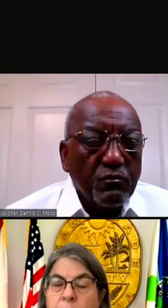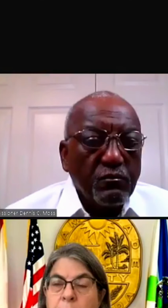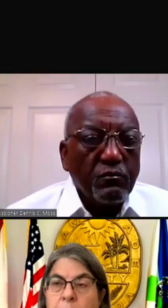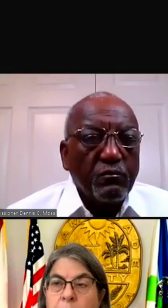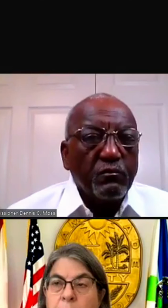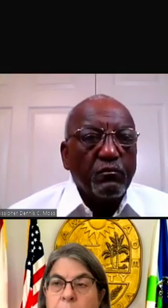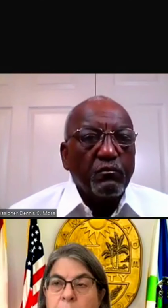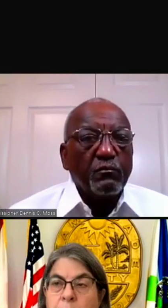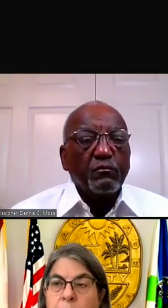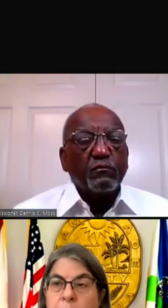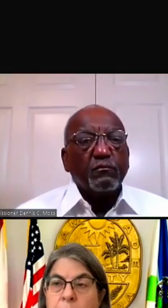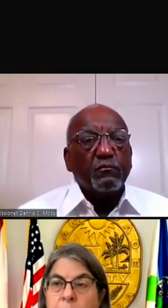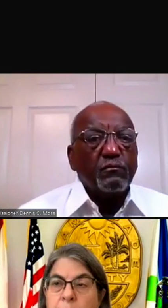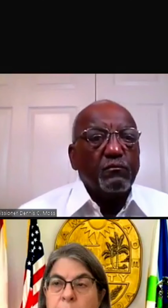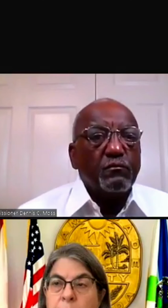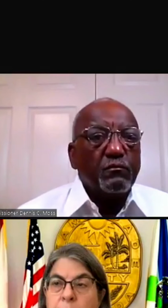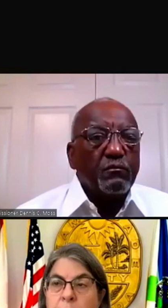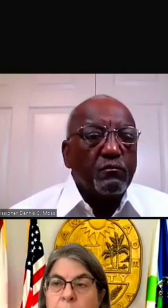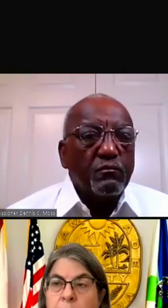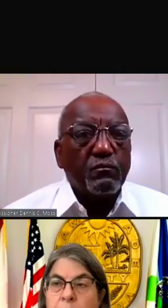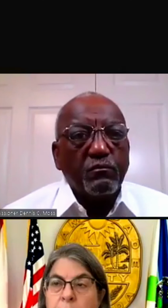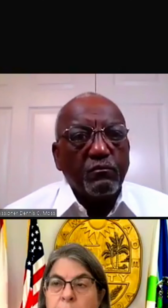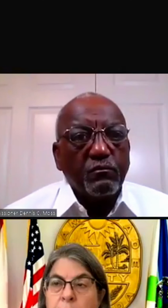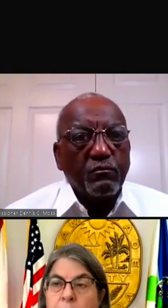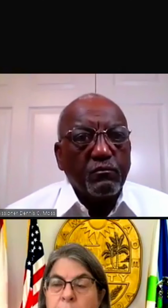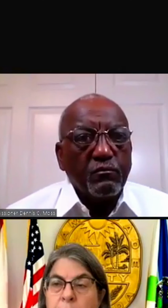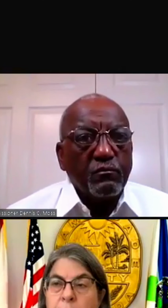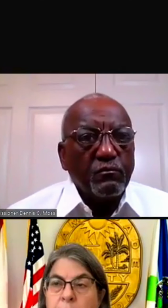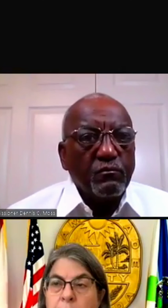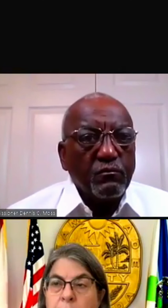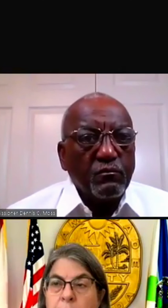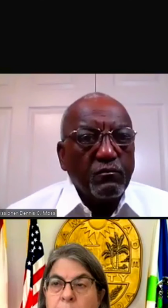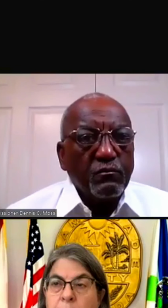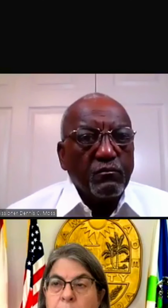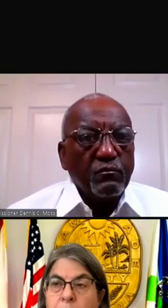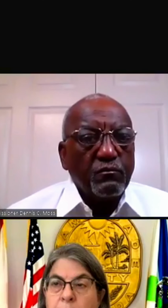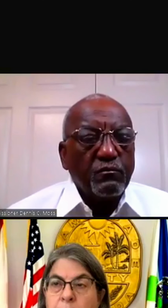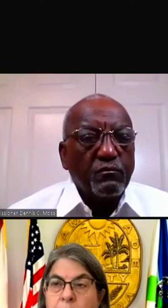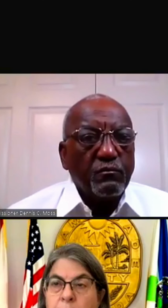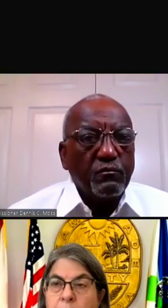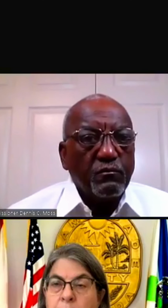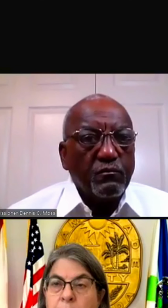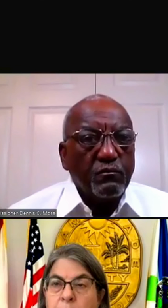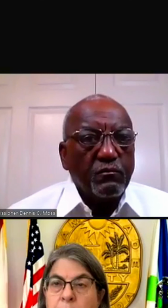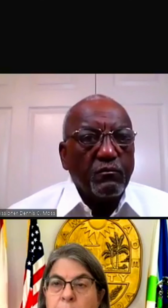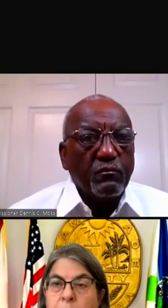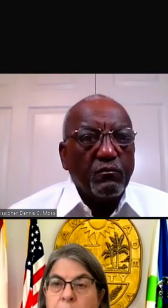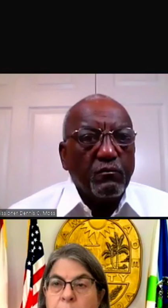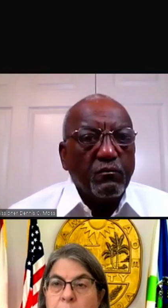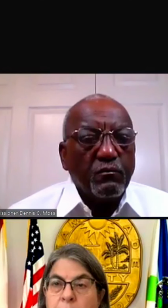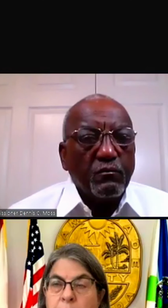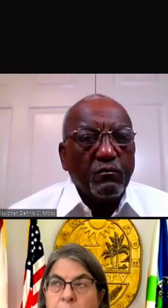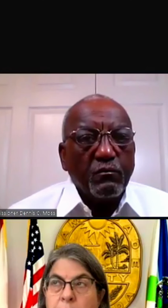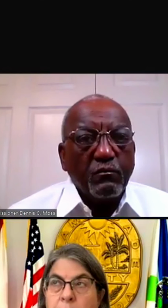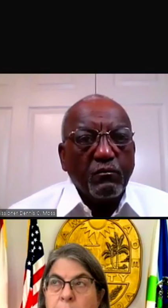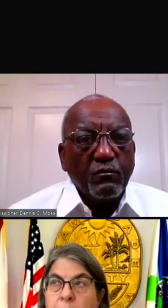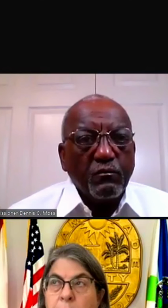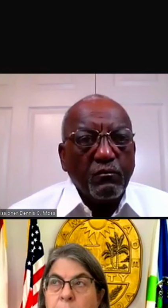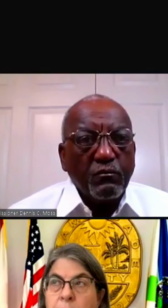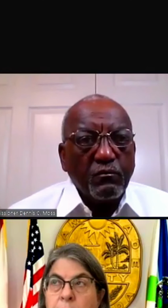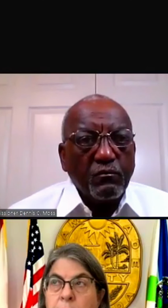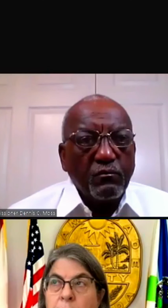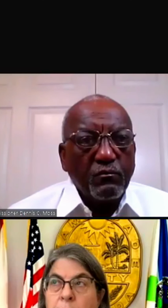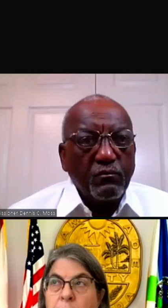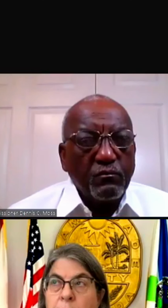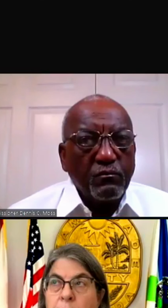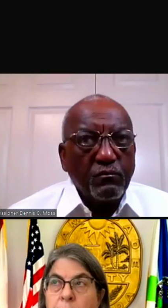Hemos cerrado las playas, nuestros parques, los campos de golf y las marinas. El túnel al puerto está cerrado.